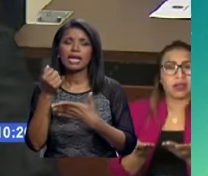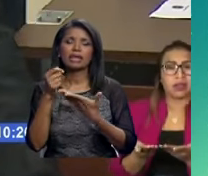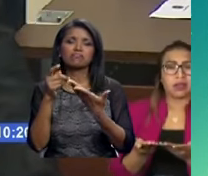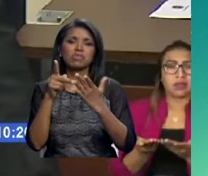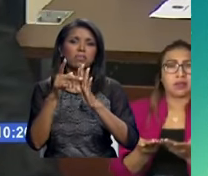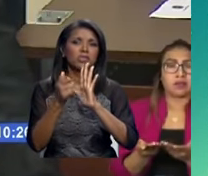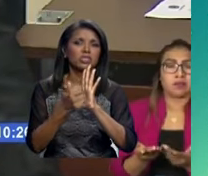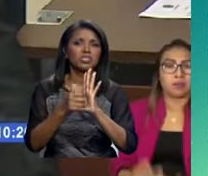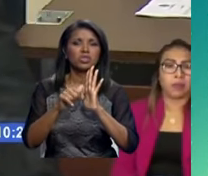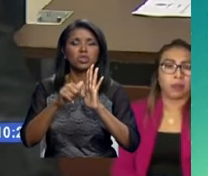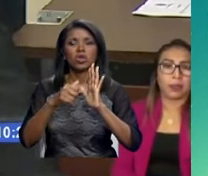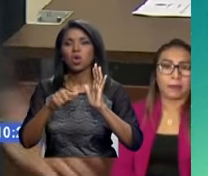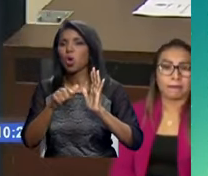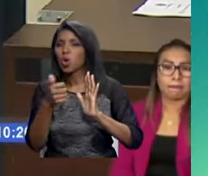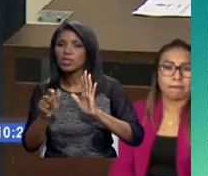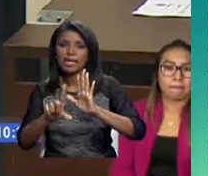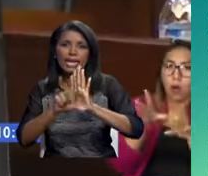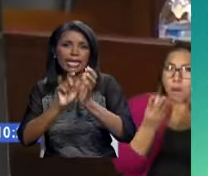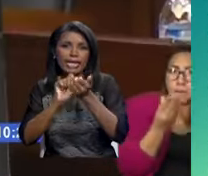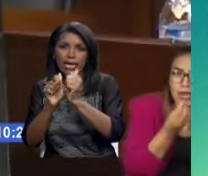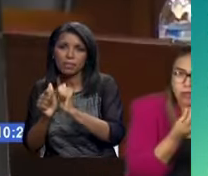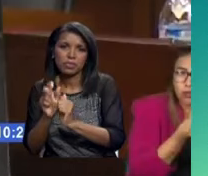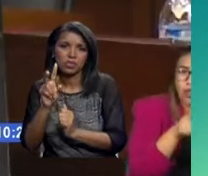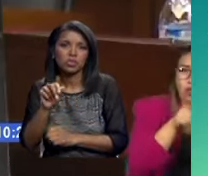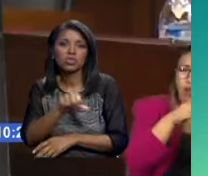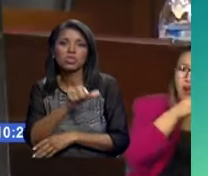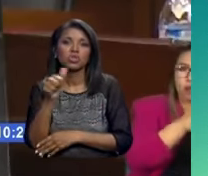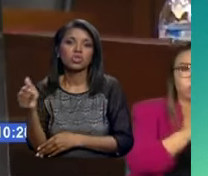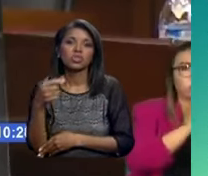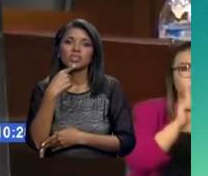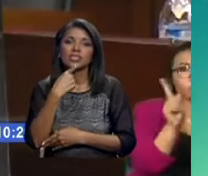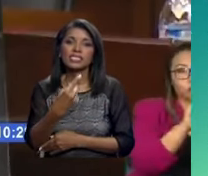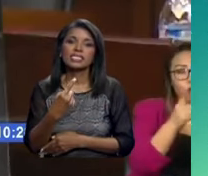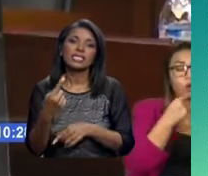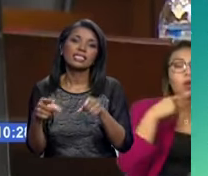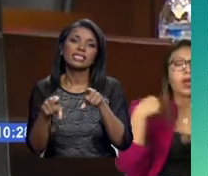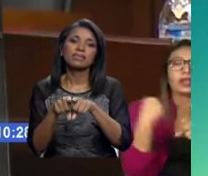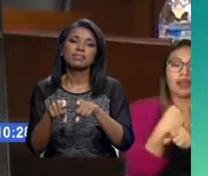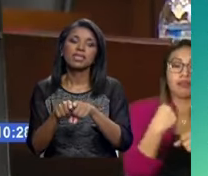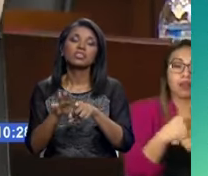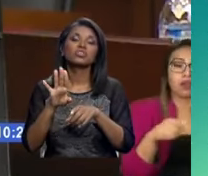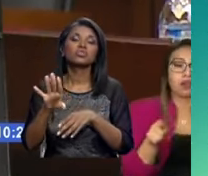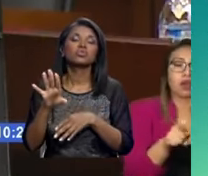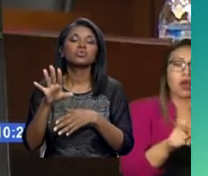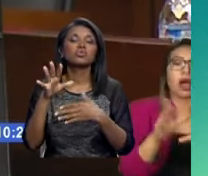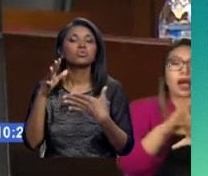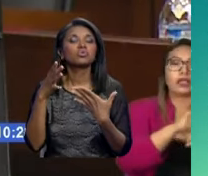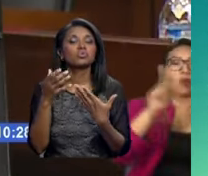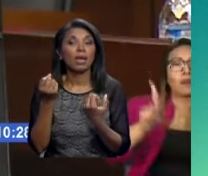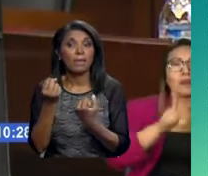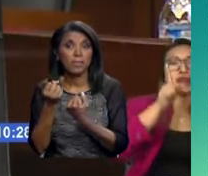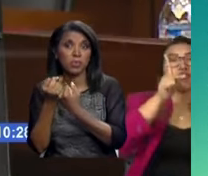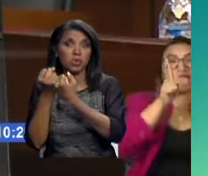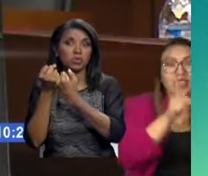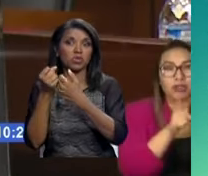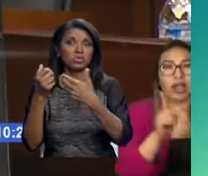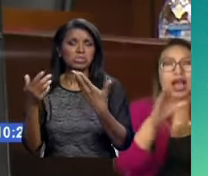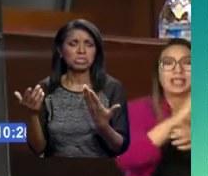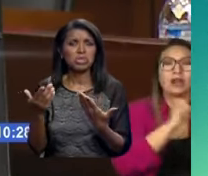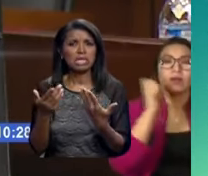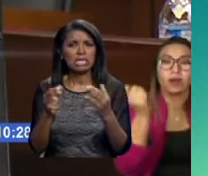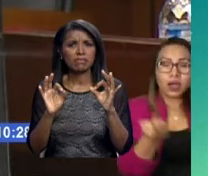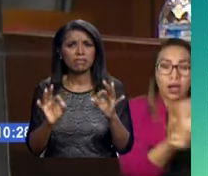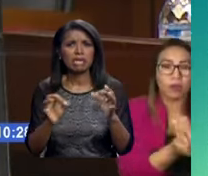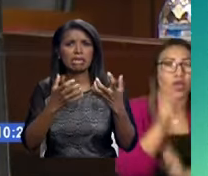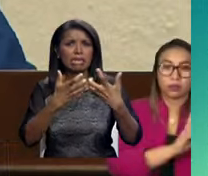ley de otros diputados, y el diputado Arquesio Arias del PRD justificaba su voto en la posición de la Procuraduría de la Administración,